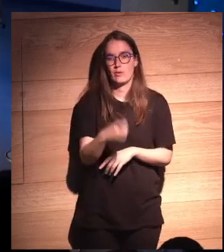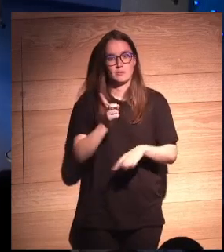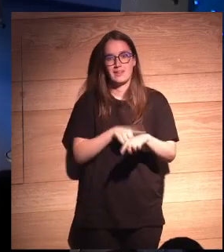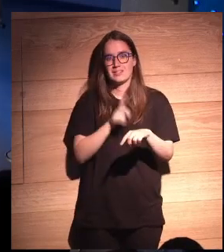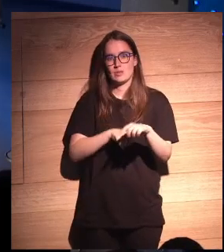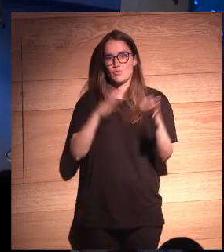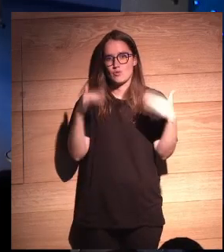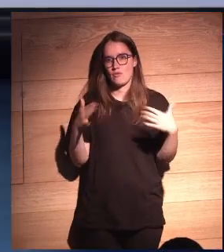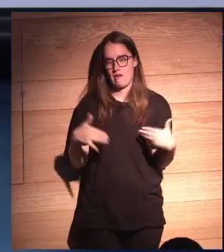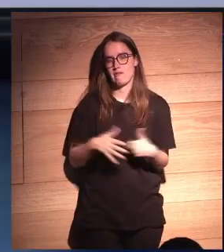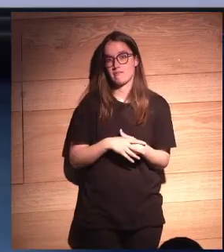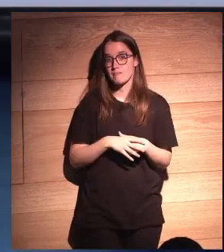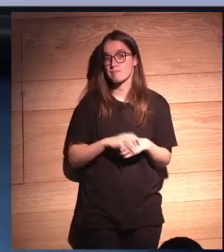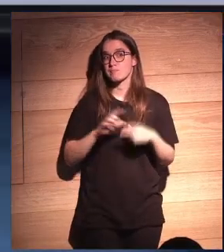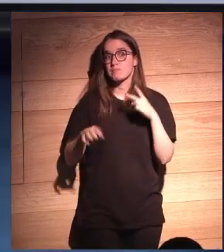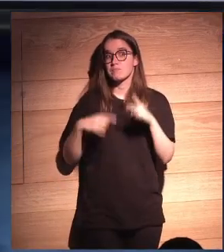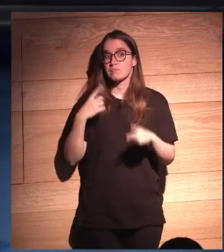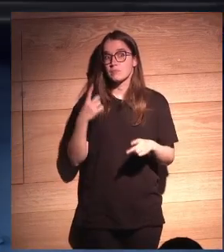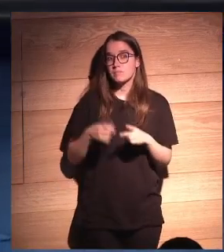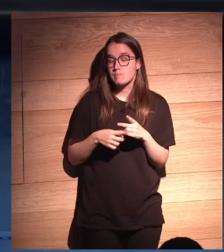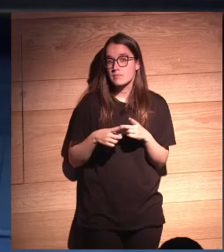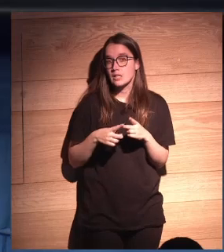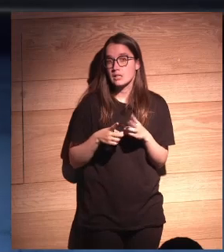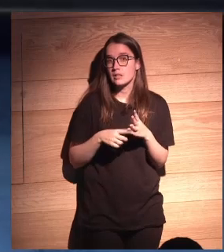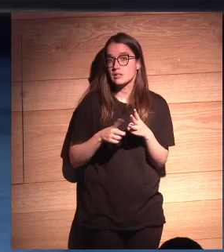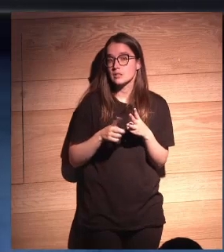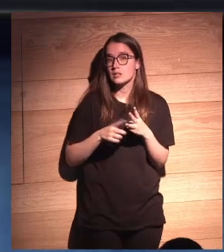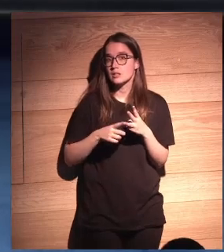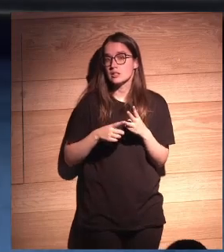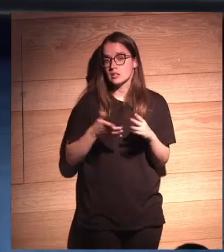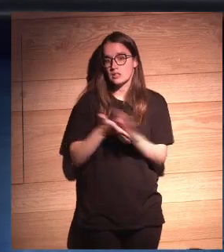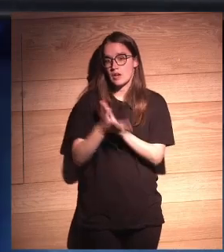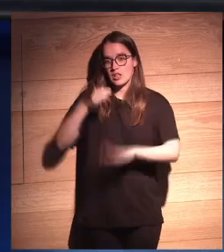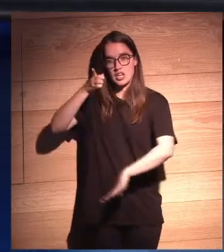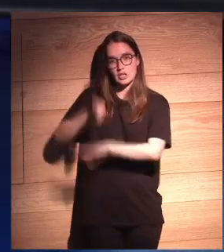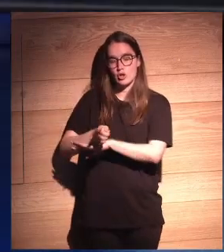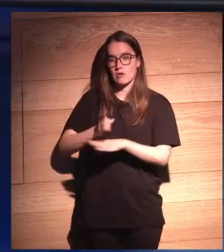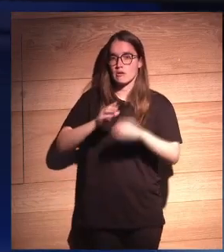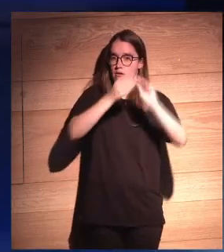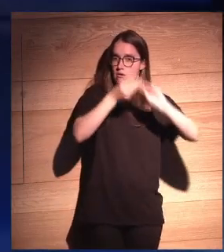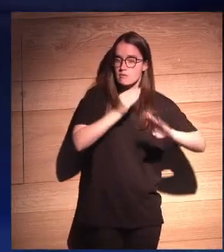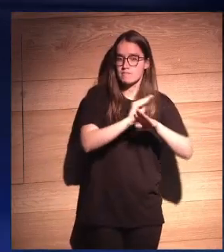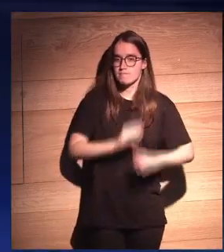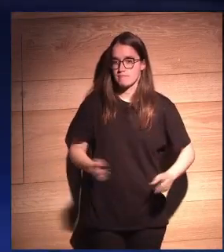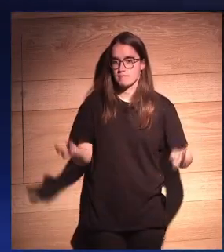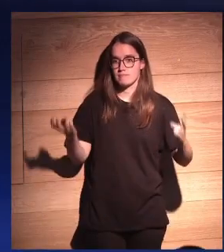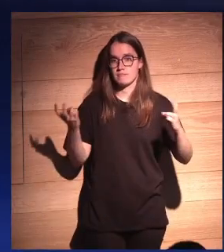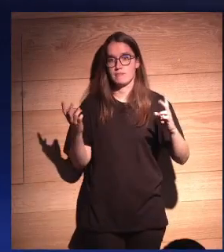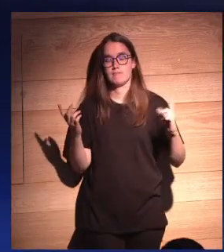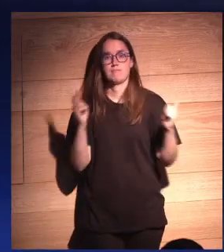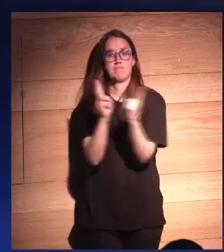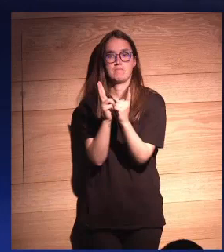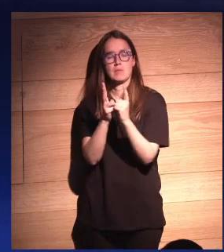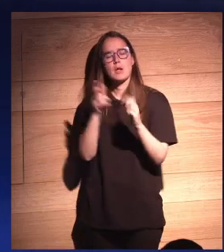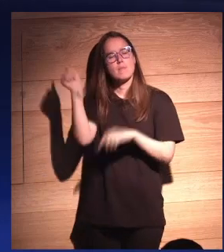tanto tiempo, usualmente varía mucho. Luego, el spotting session, te sientas con el director y el editor y pasan toda la película, el